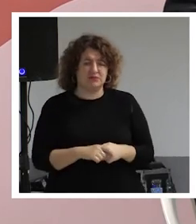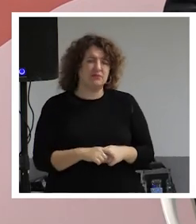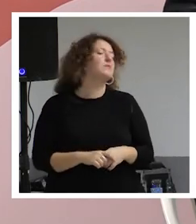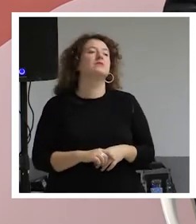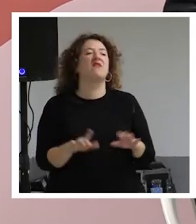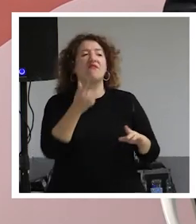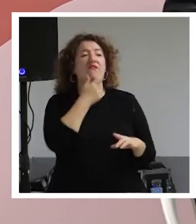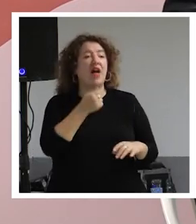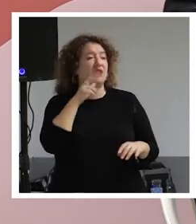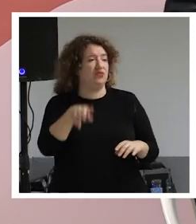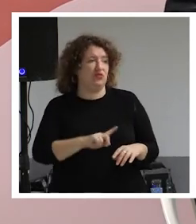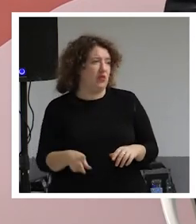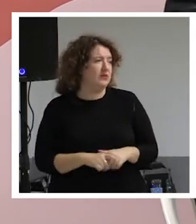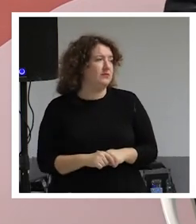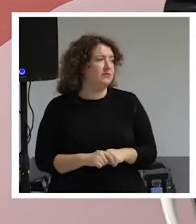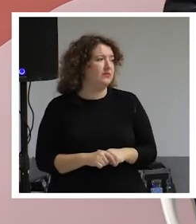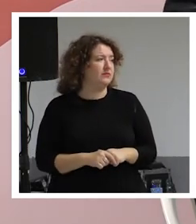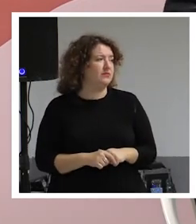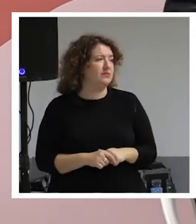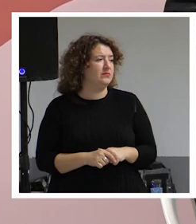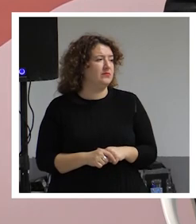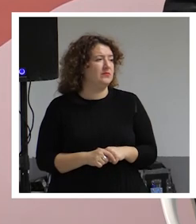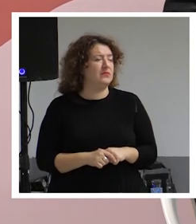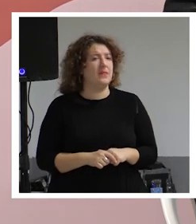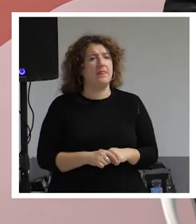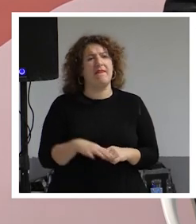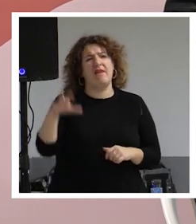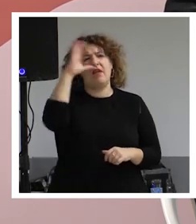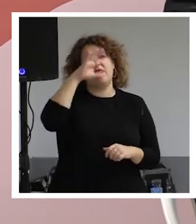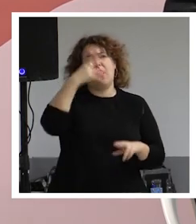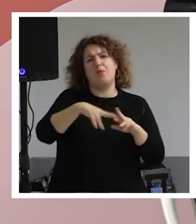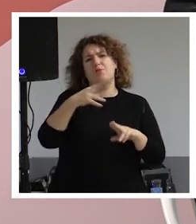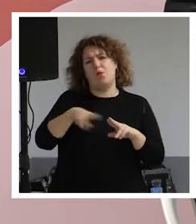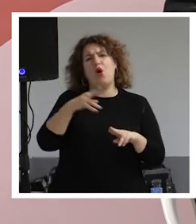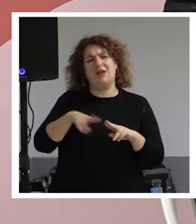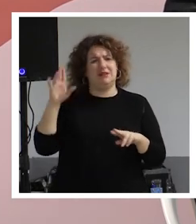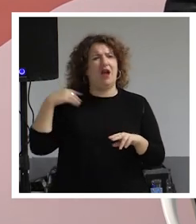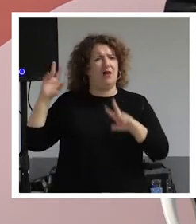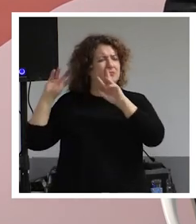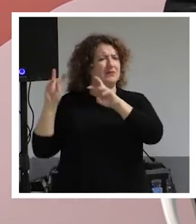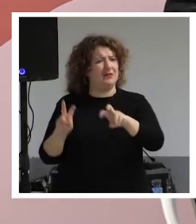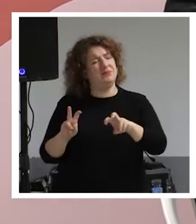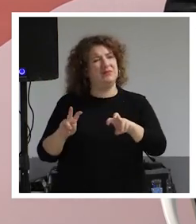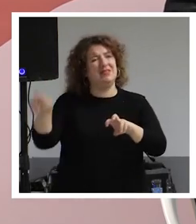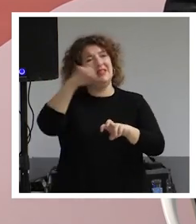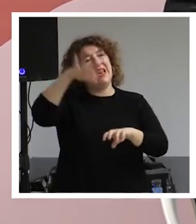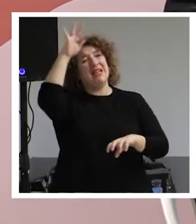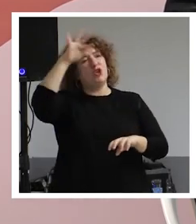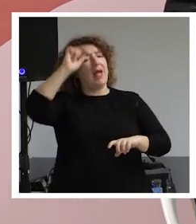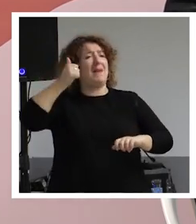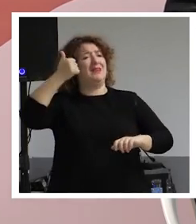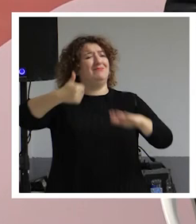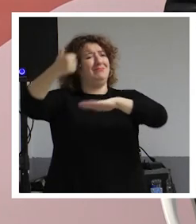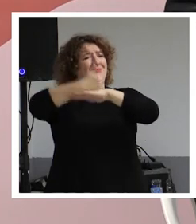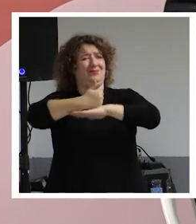términos de su estructura el gran desafío es construir desarrollar una estructura de militantes de activistas este y eso